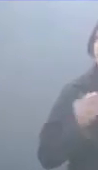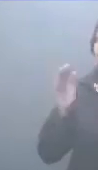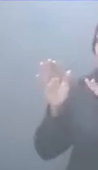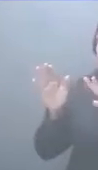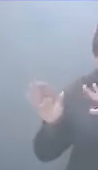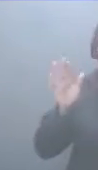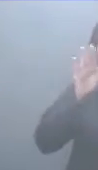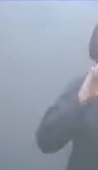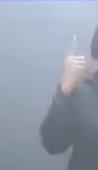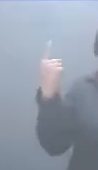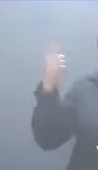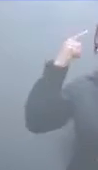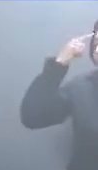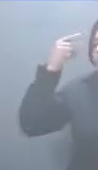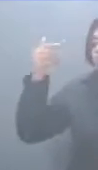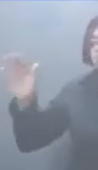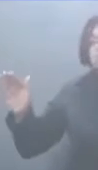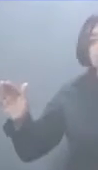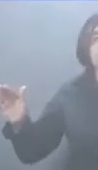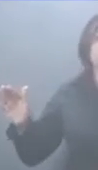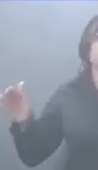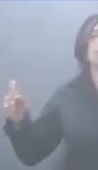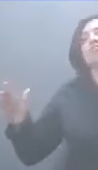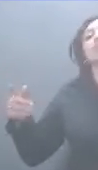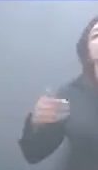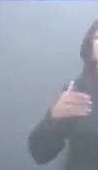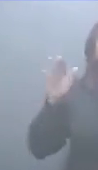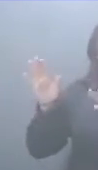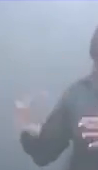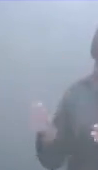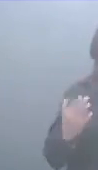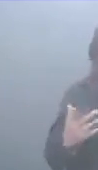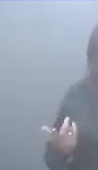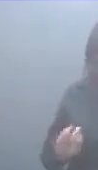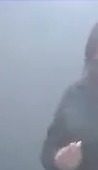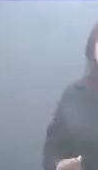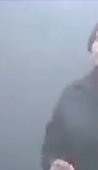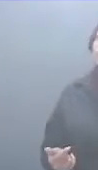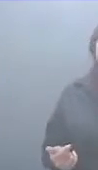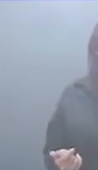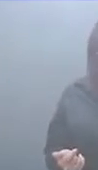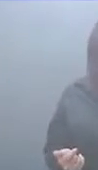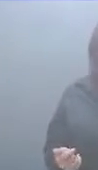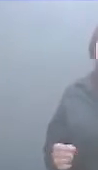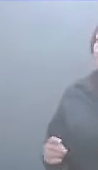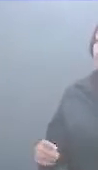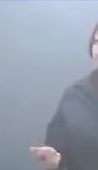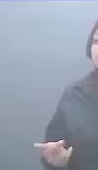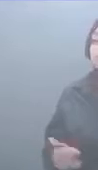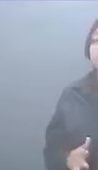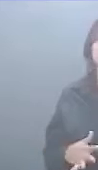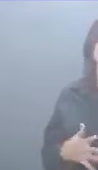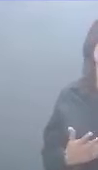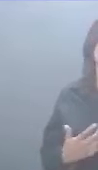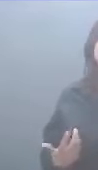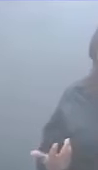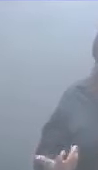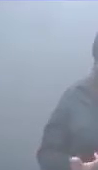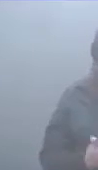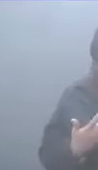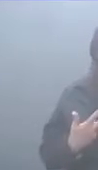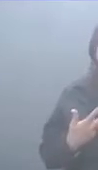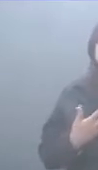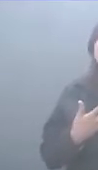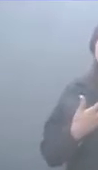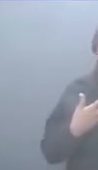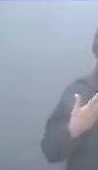que piensan diferente. No la va a tener fácil, no la va a tener fácil, porque somos más los